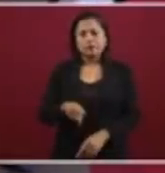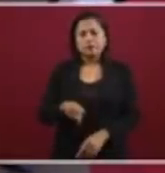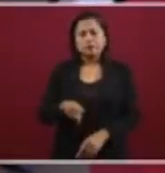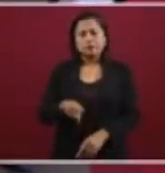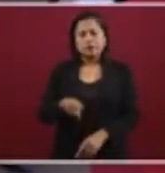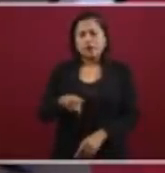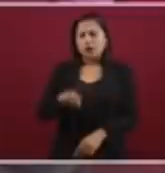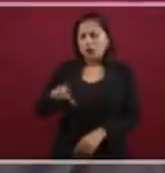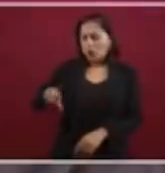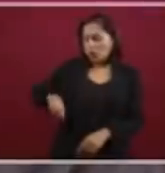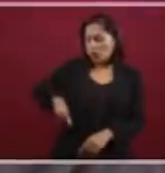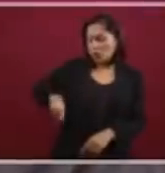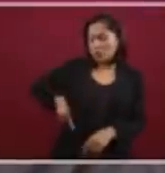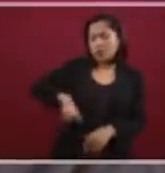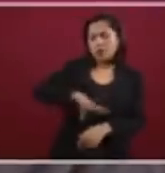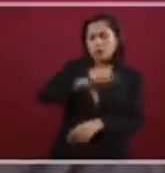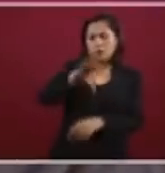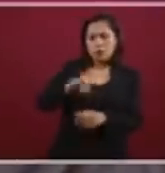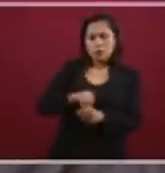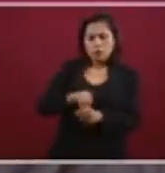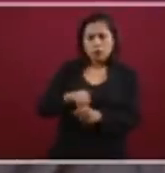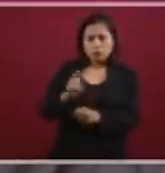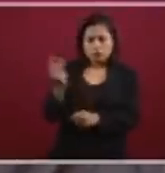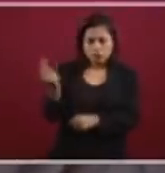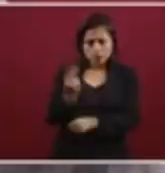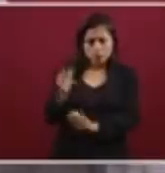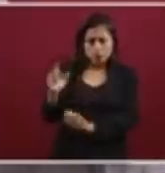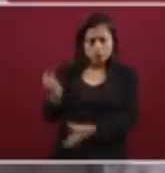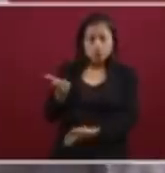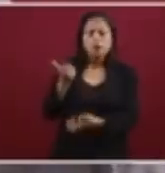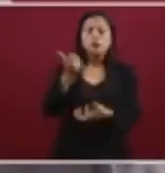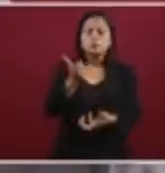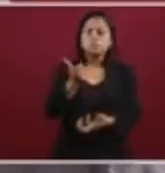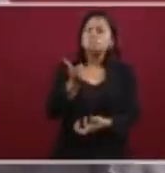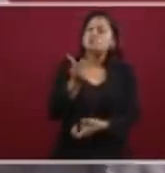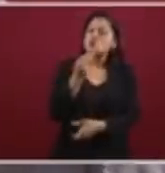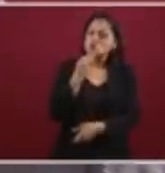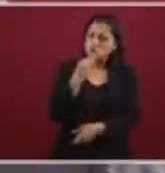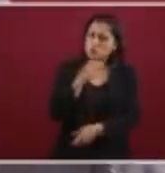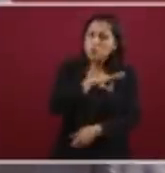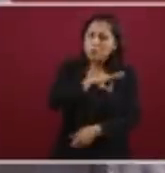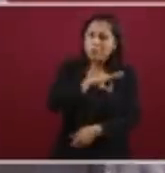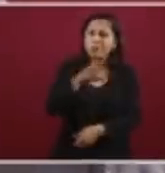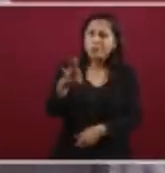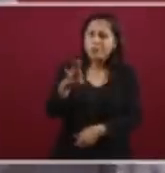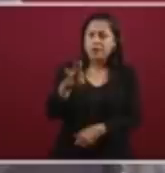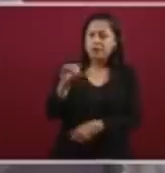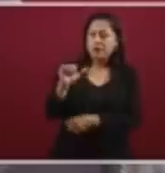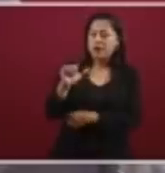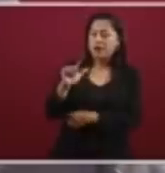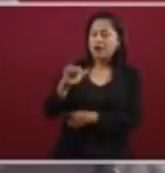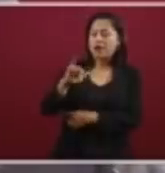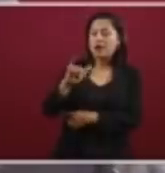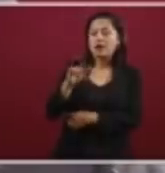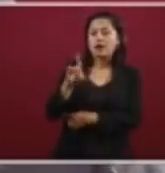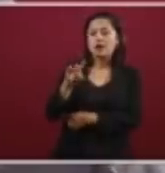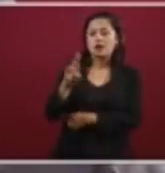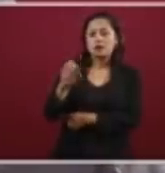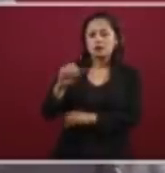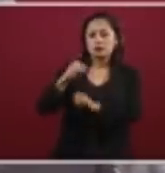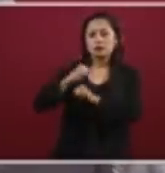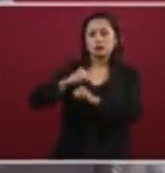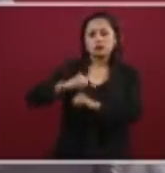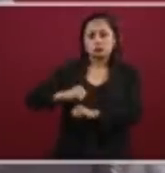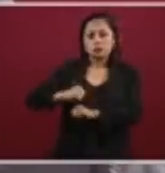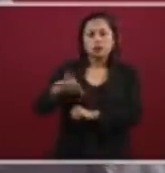recursos que sean necesarios y alejandro está contando con todo el apoyo que